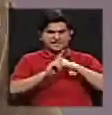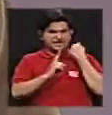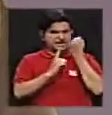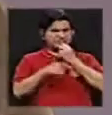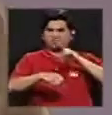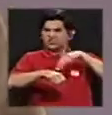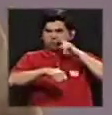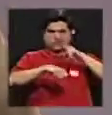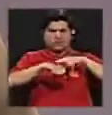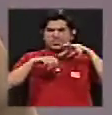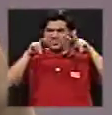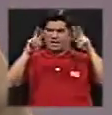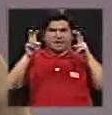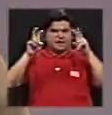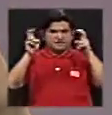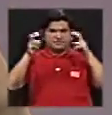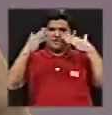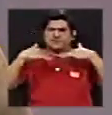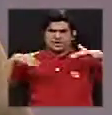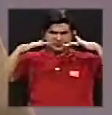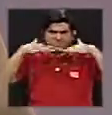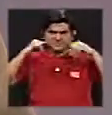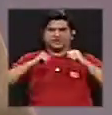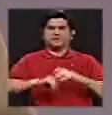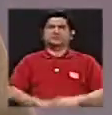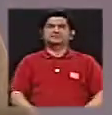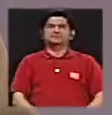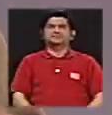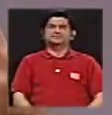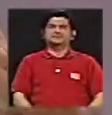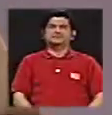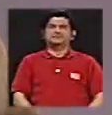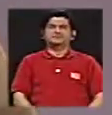irregular en materia ambiental y ha sido